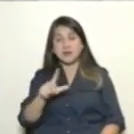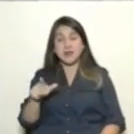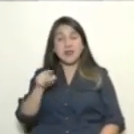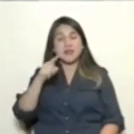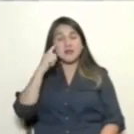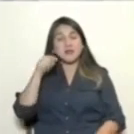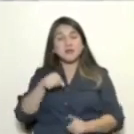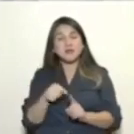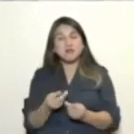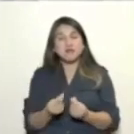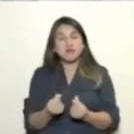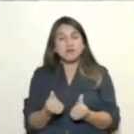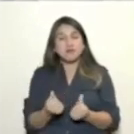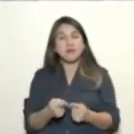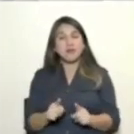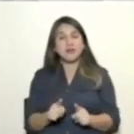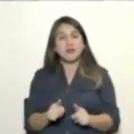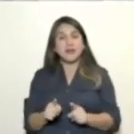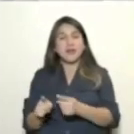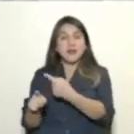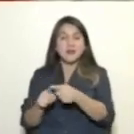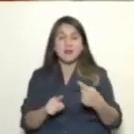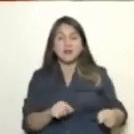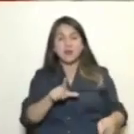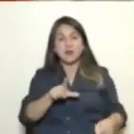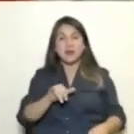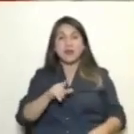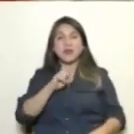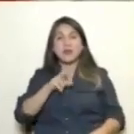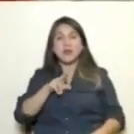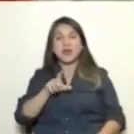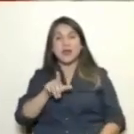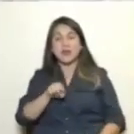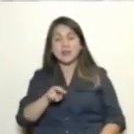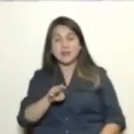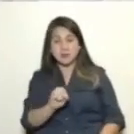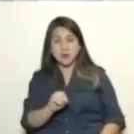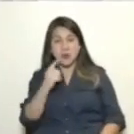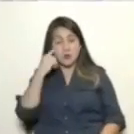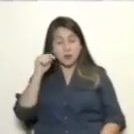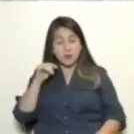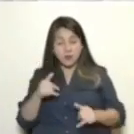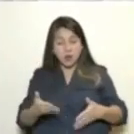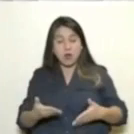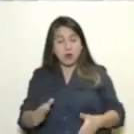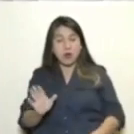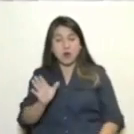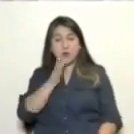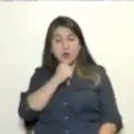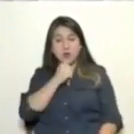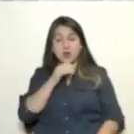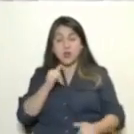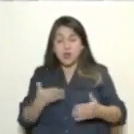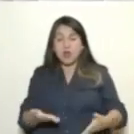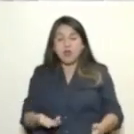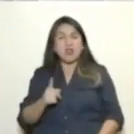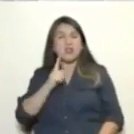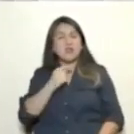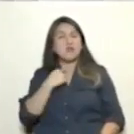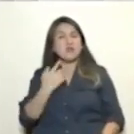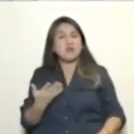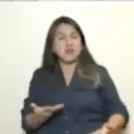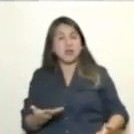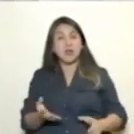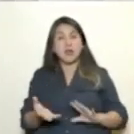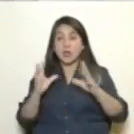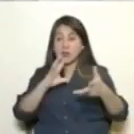concepción distinta de multilateralismo, ¿verdad? Pero ahora, ¿cuál sería la... Y ahora no hay. No Entonces, hay. ¿Ahora qué tenemos? Primero, digamos